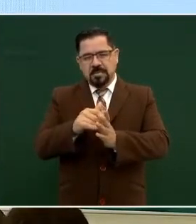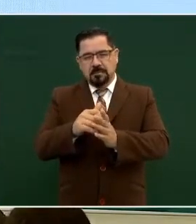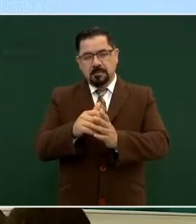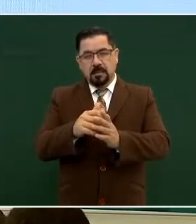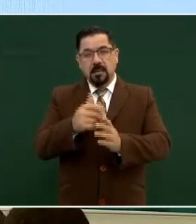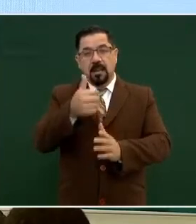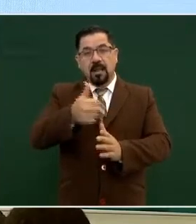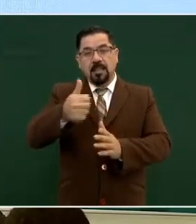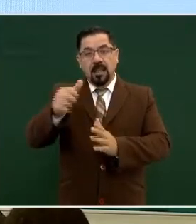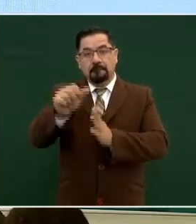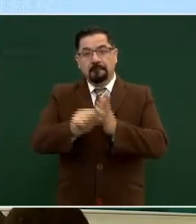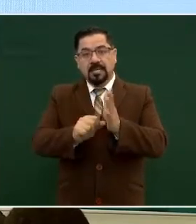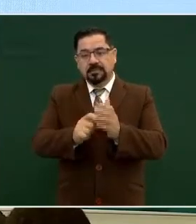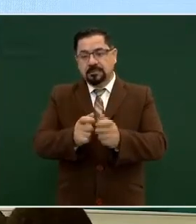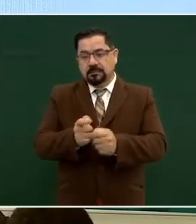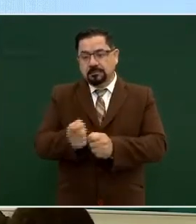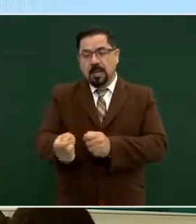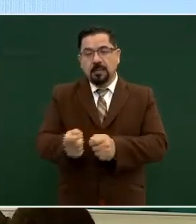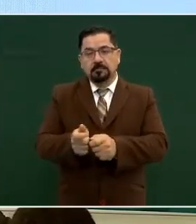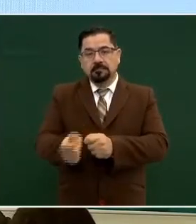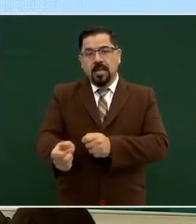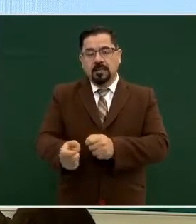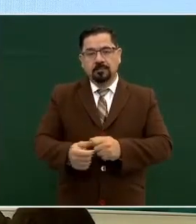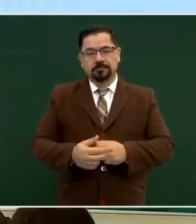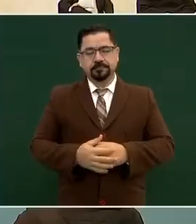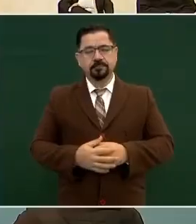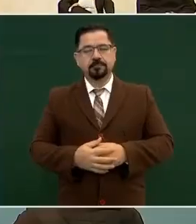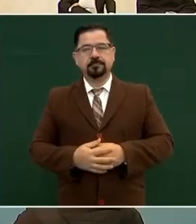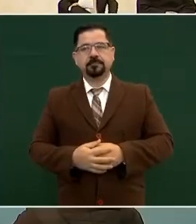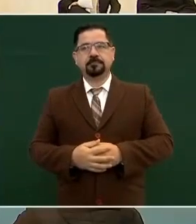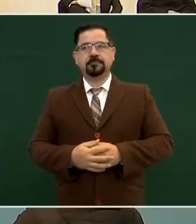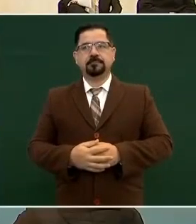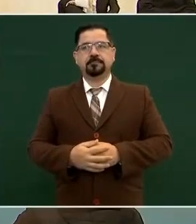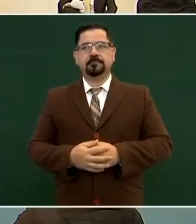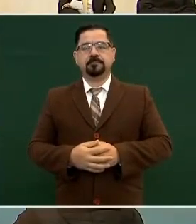350.000 al mes. A ver,